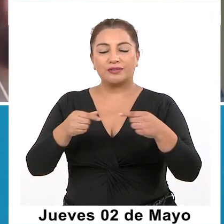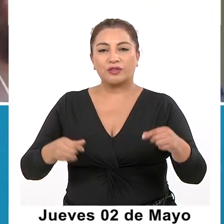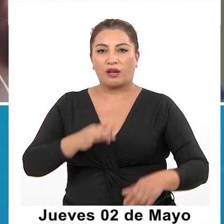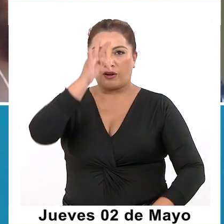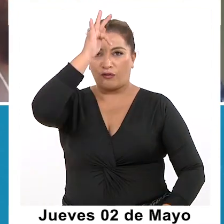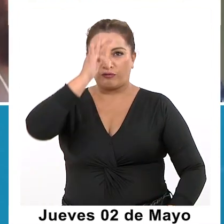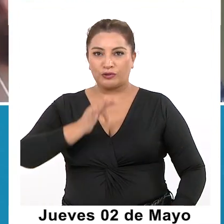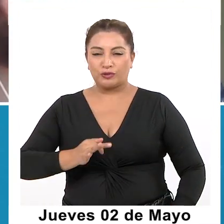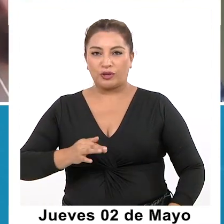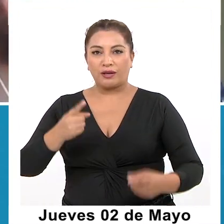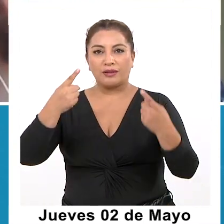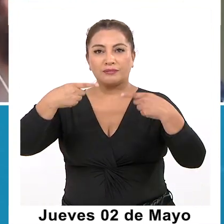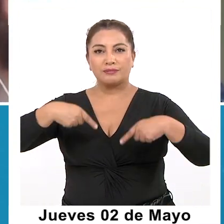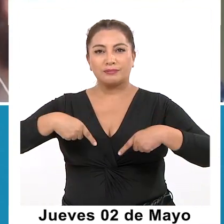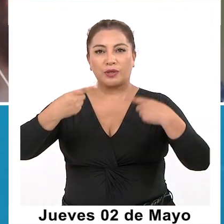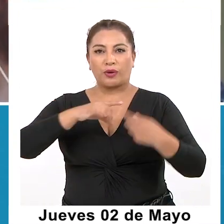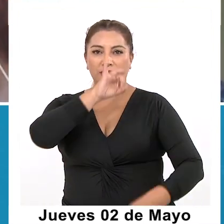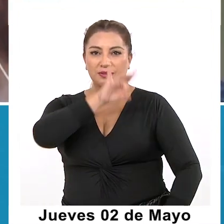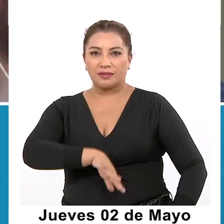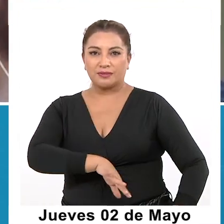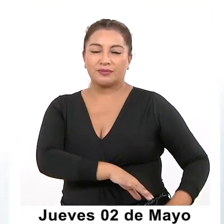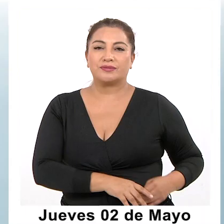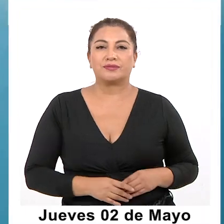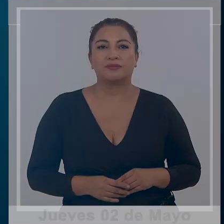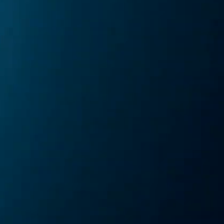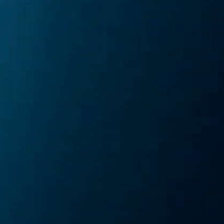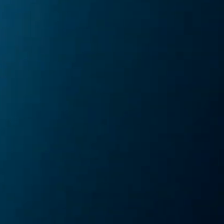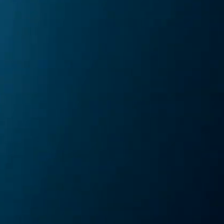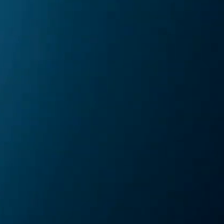funcionarios de aduana de Chile